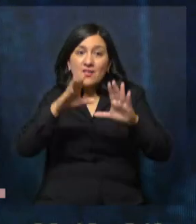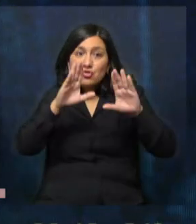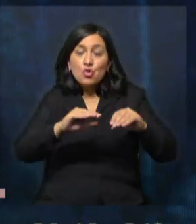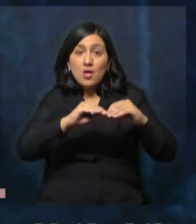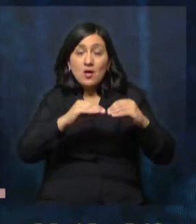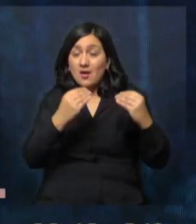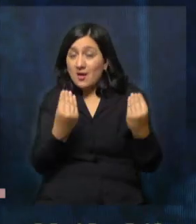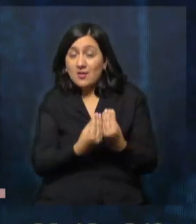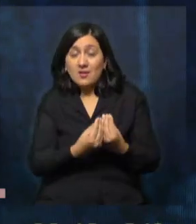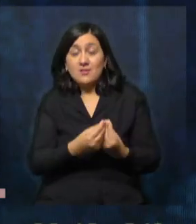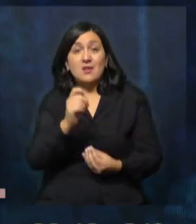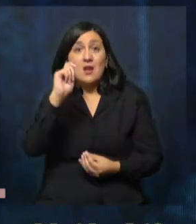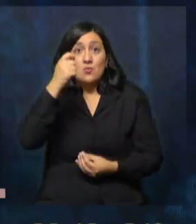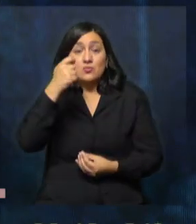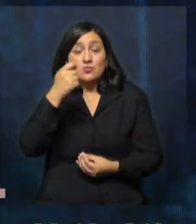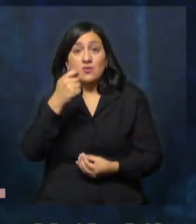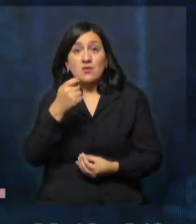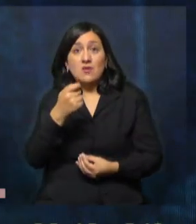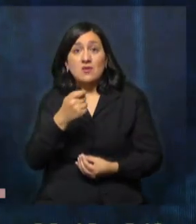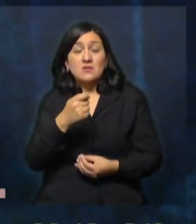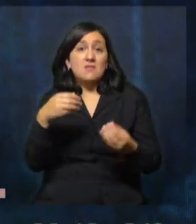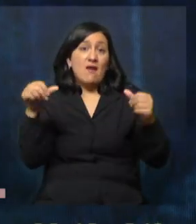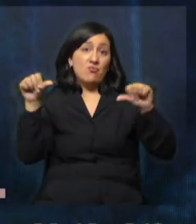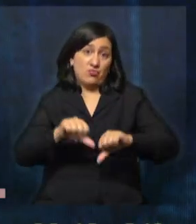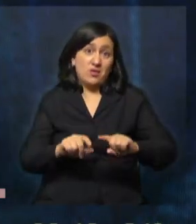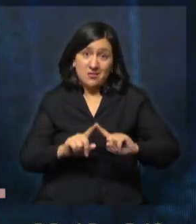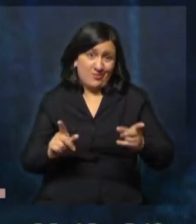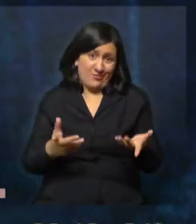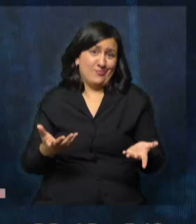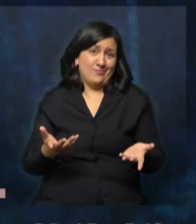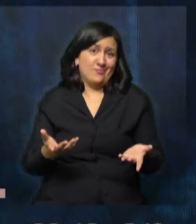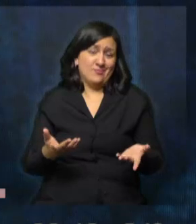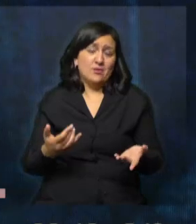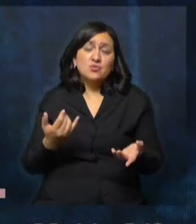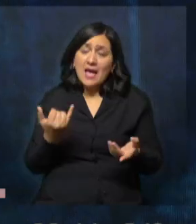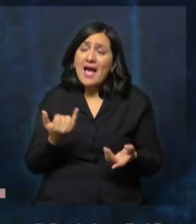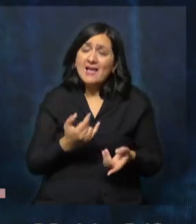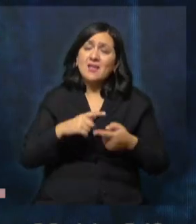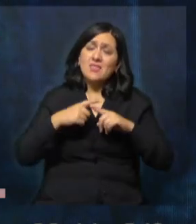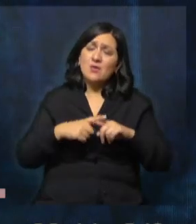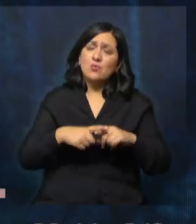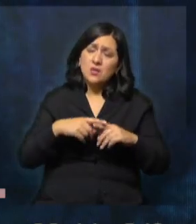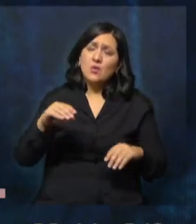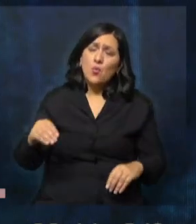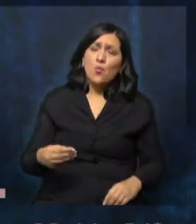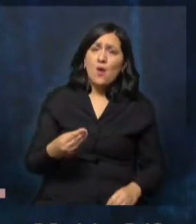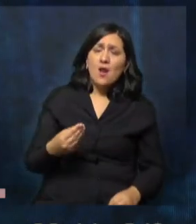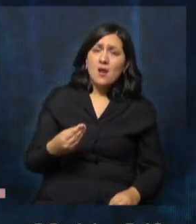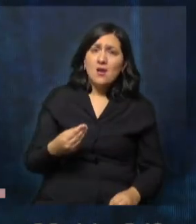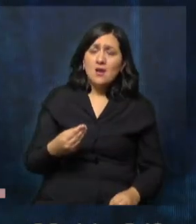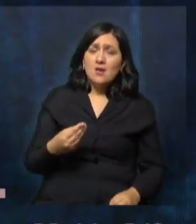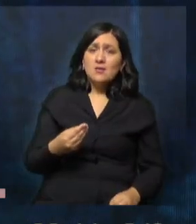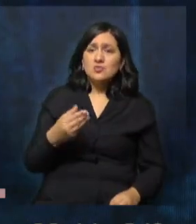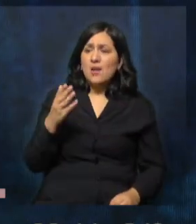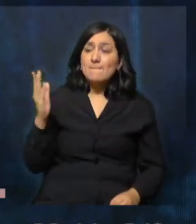que tenemos a nivel de la tarifa. Y a lo sumo sí hay que en algún momento dar una discusión seria de cuáles serían las ramas